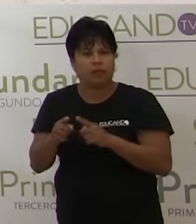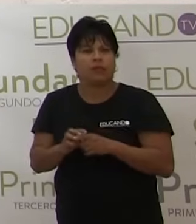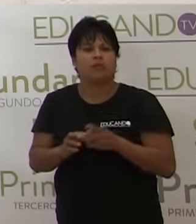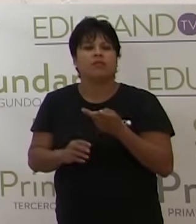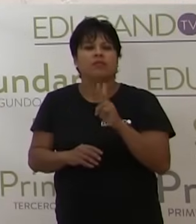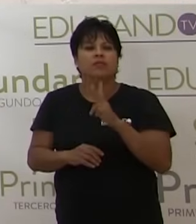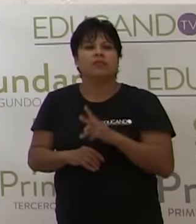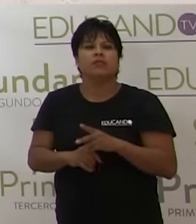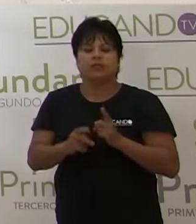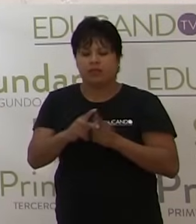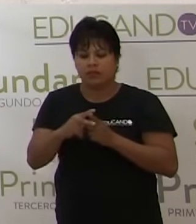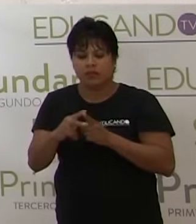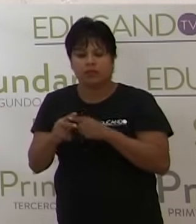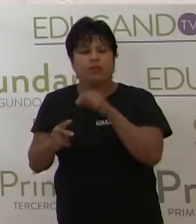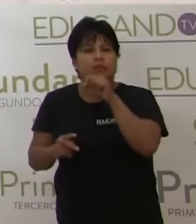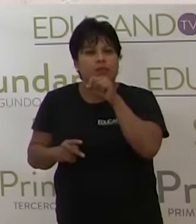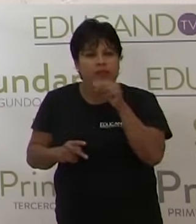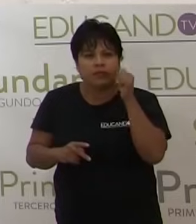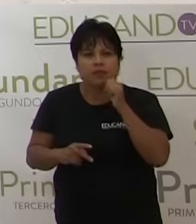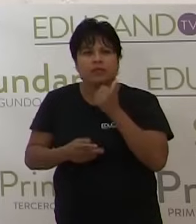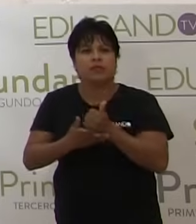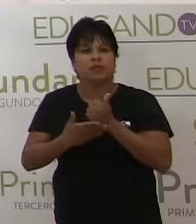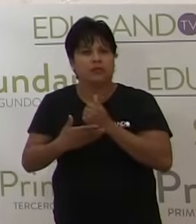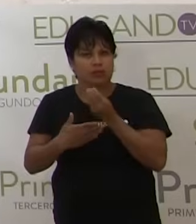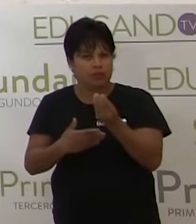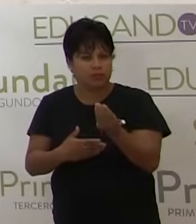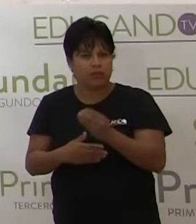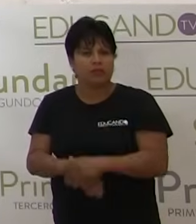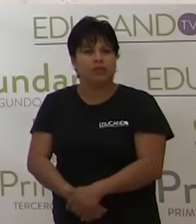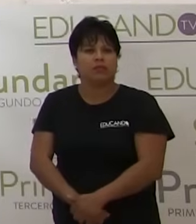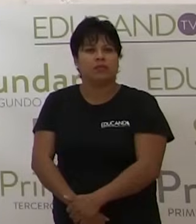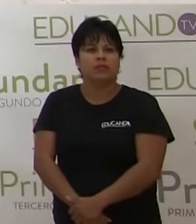pero el conteo siempre nos va a servir